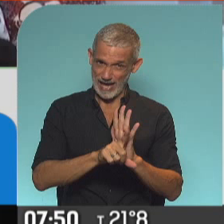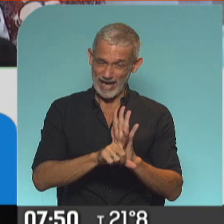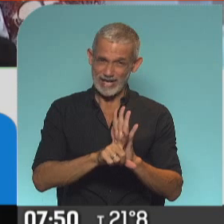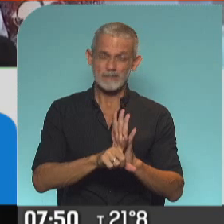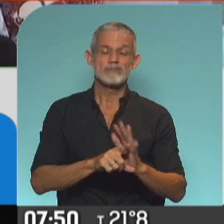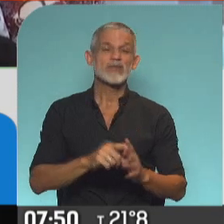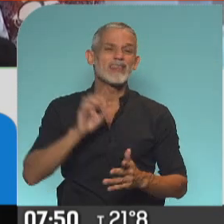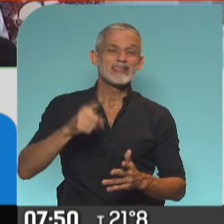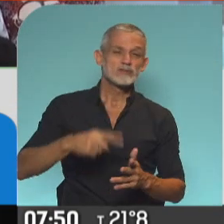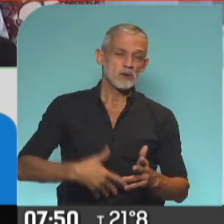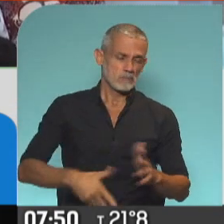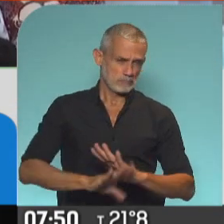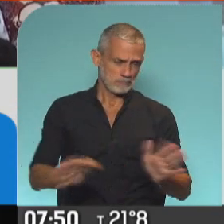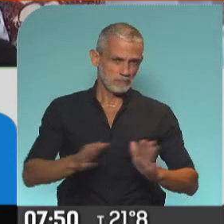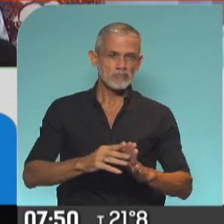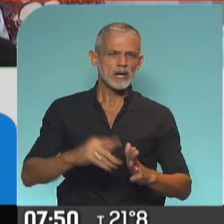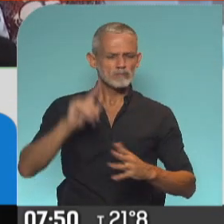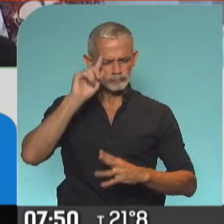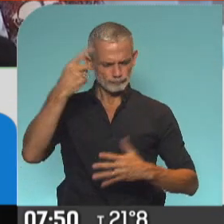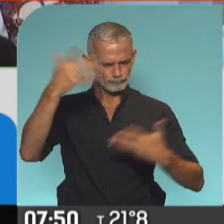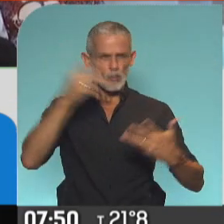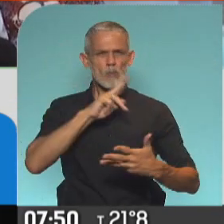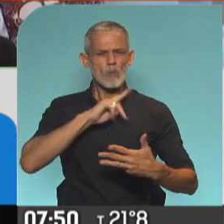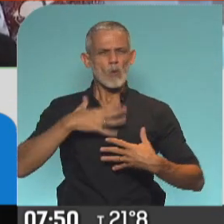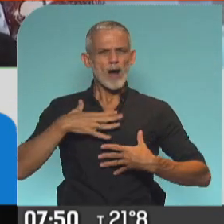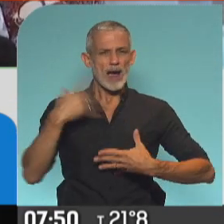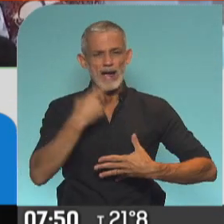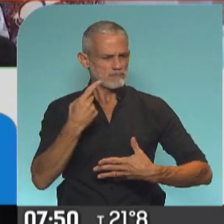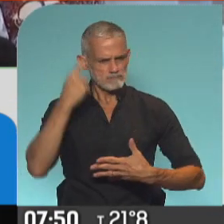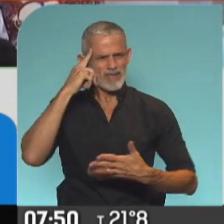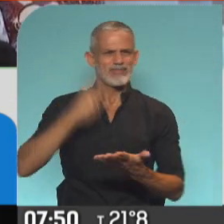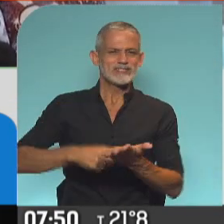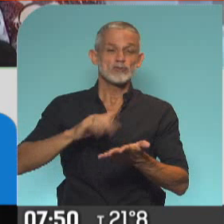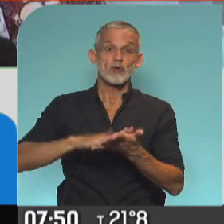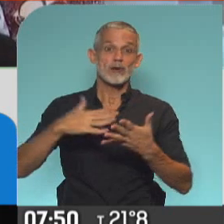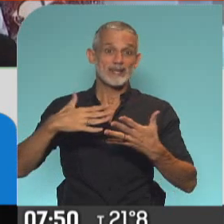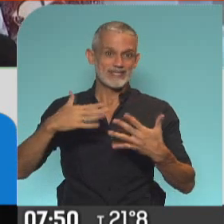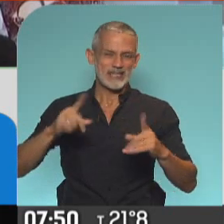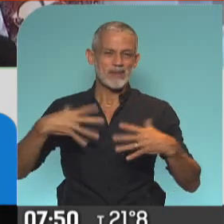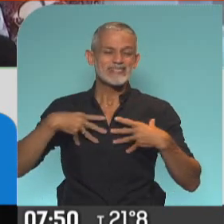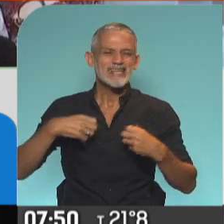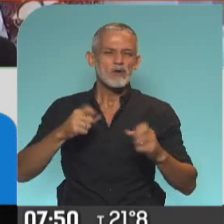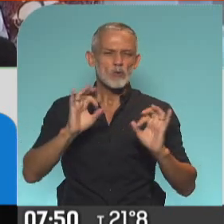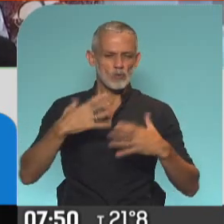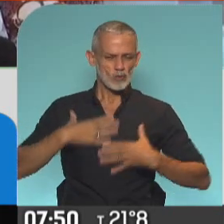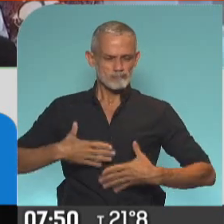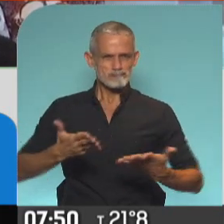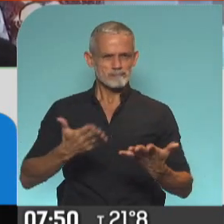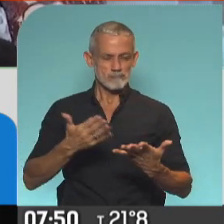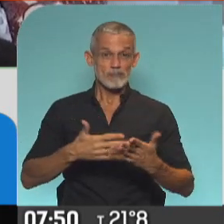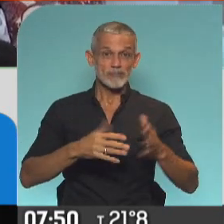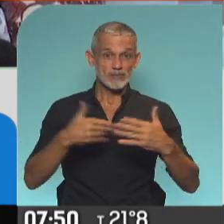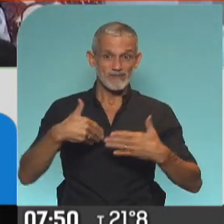un paso extraordinario en la autonomía de las mujeres, en la salud integral de las mujeres, y está siendo